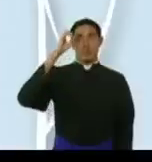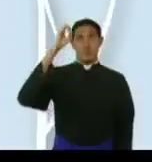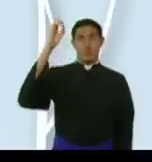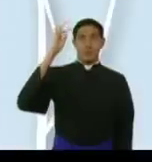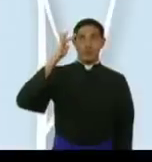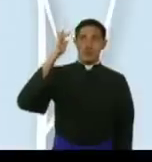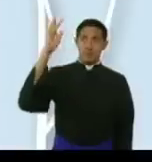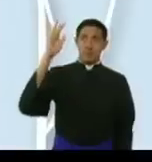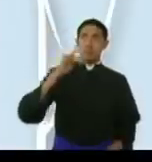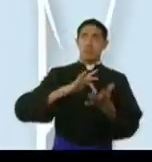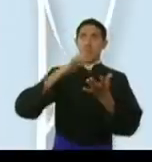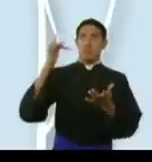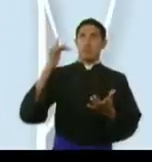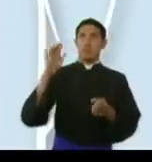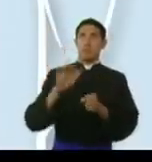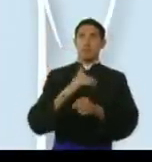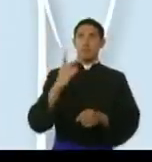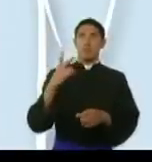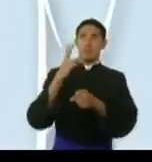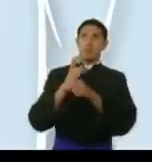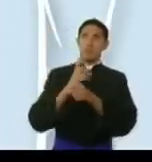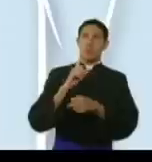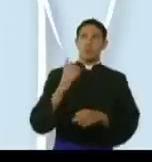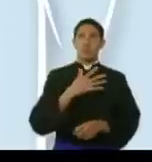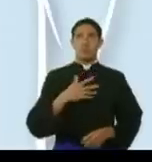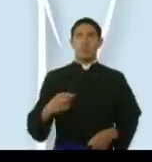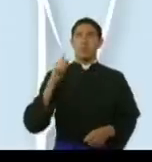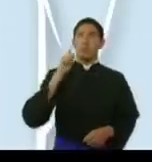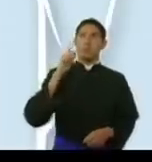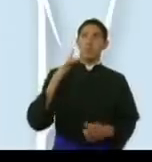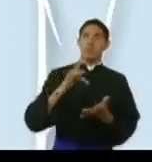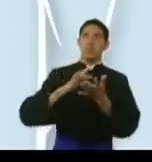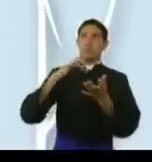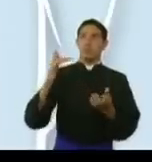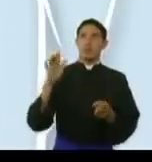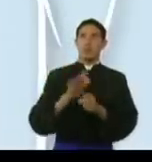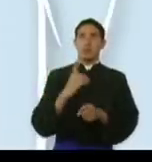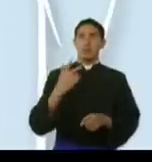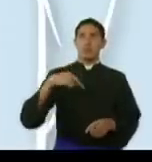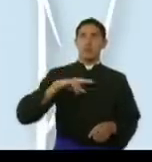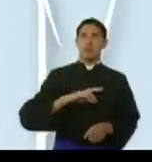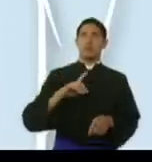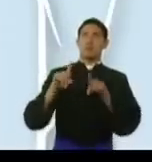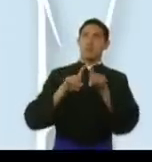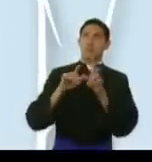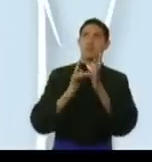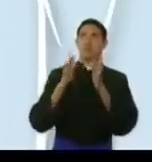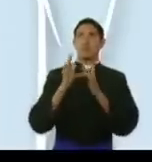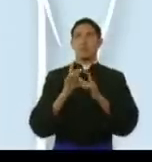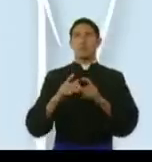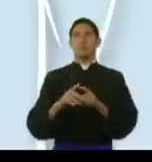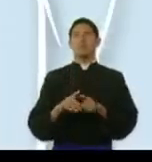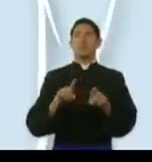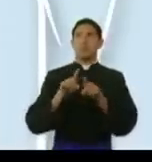Padre Santo, te damos gracias por habernos llamado a ser hijo tuyo. Te damos gracias por habernos llamado a ser hermanos